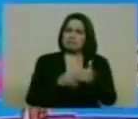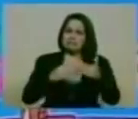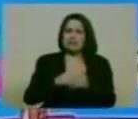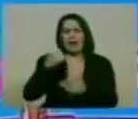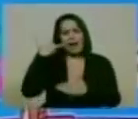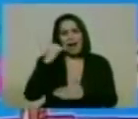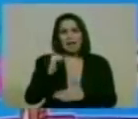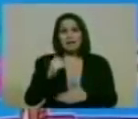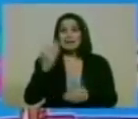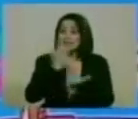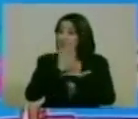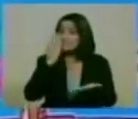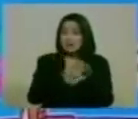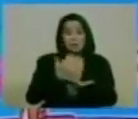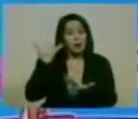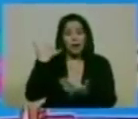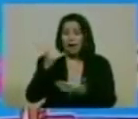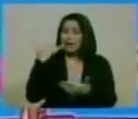habrá,